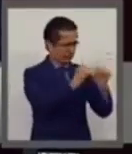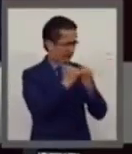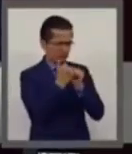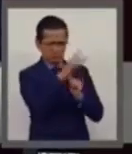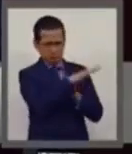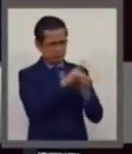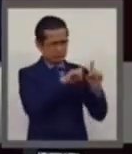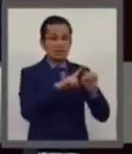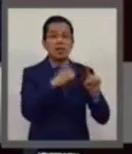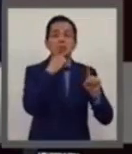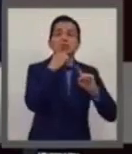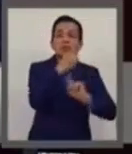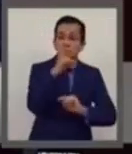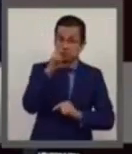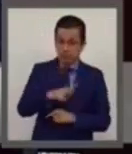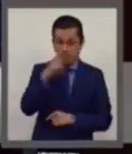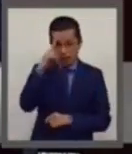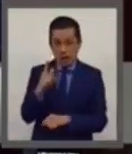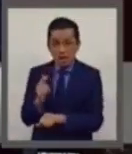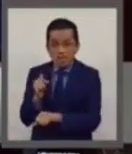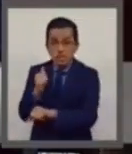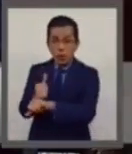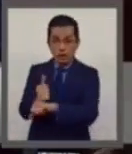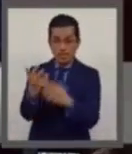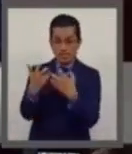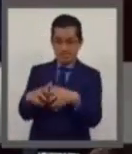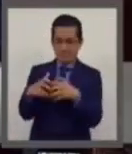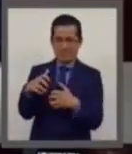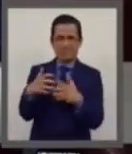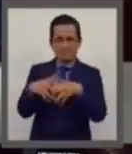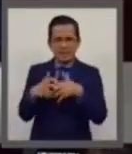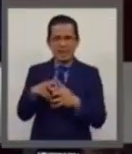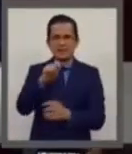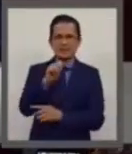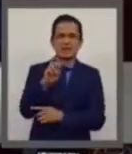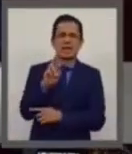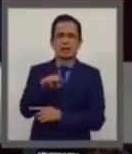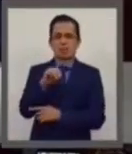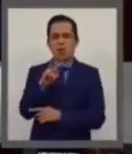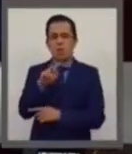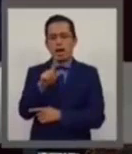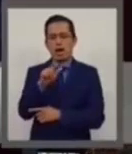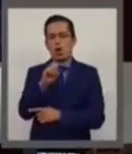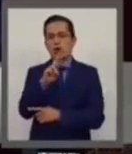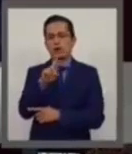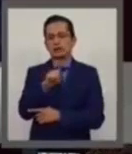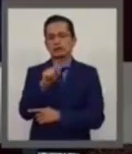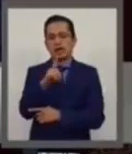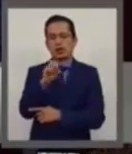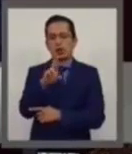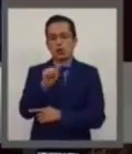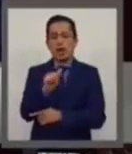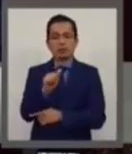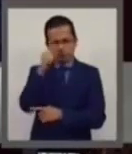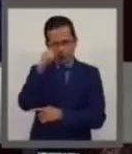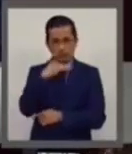la peligrosidad de la instalación de la planta termovalorizadora de basura, de donde